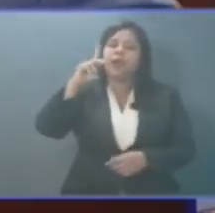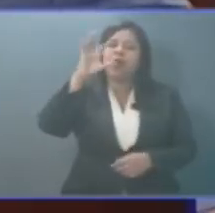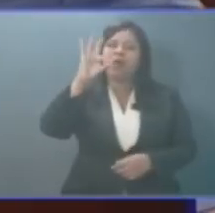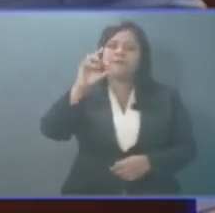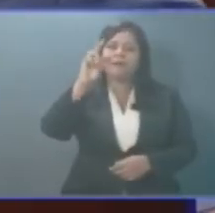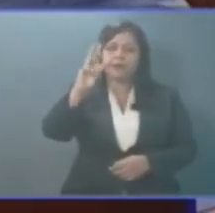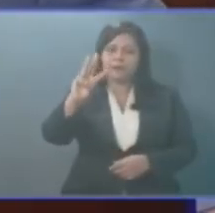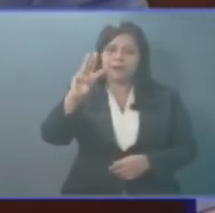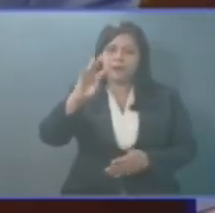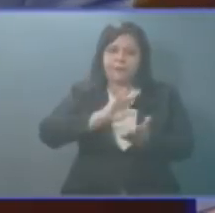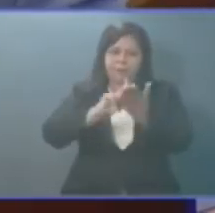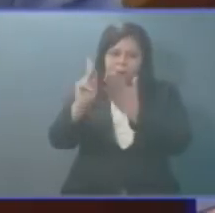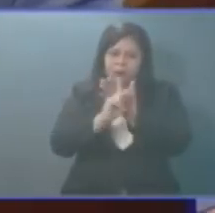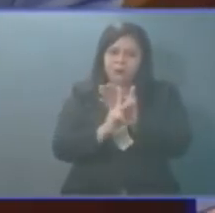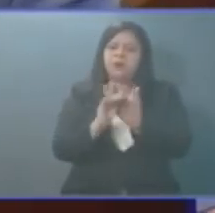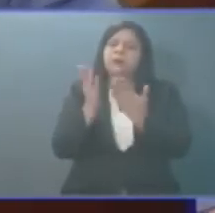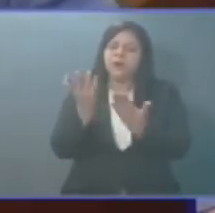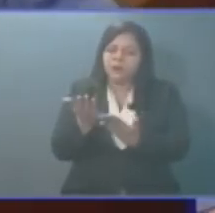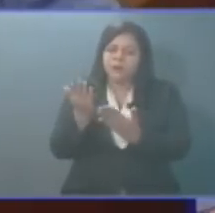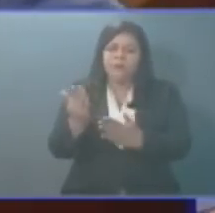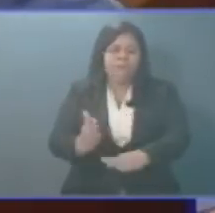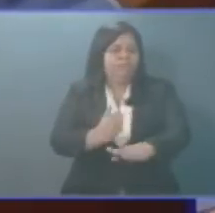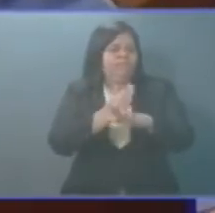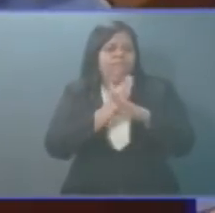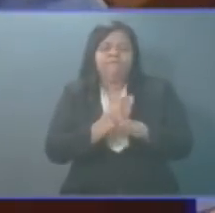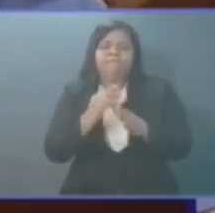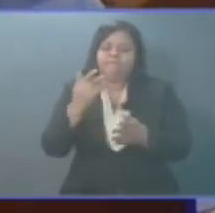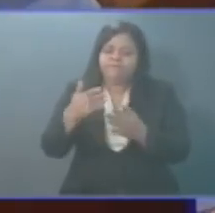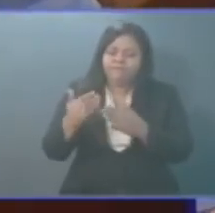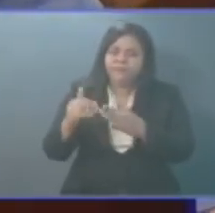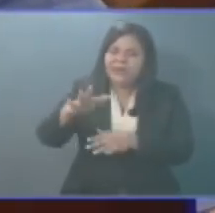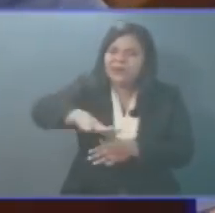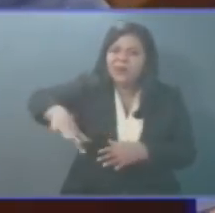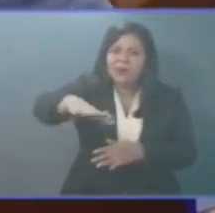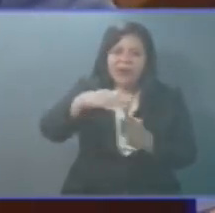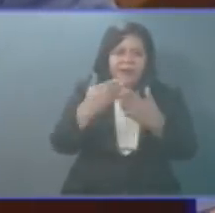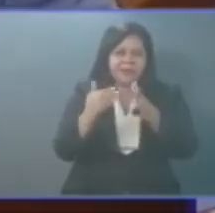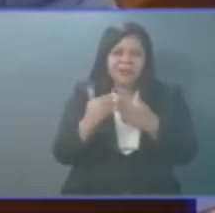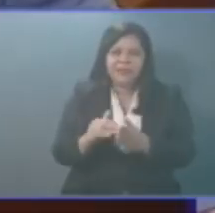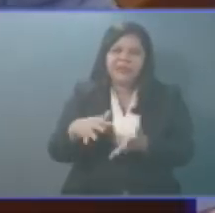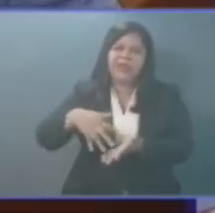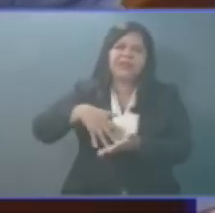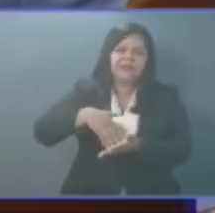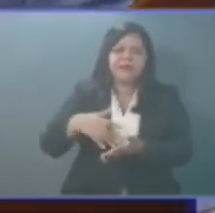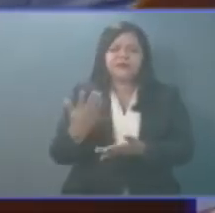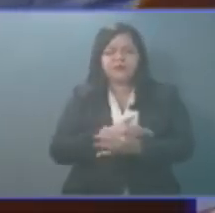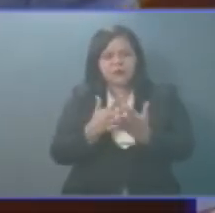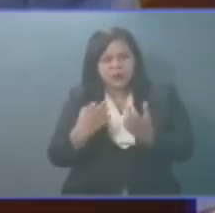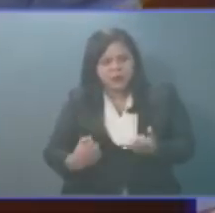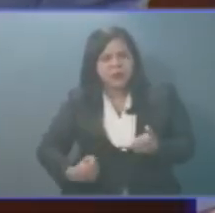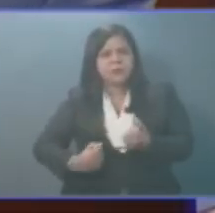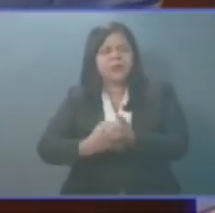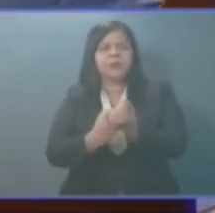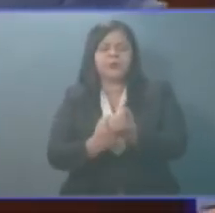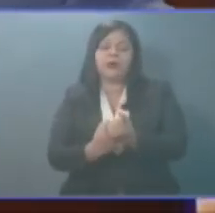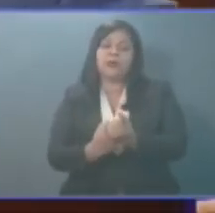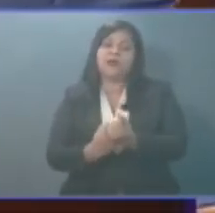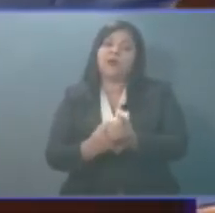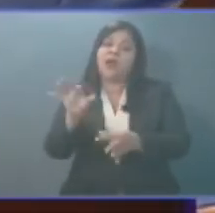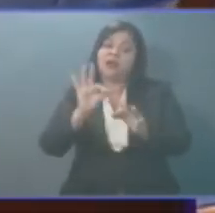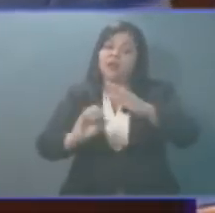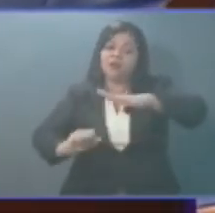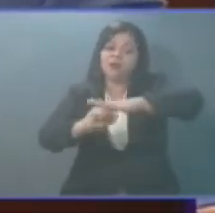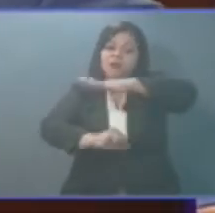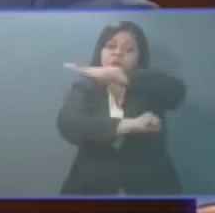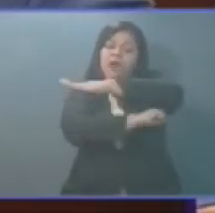KfW, para reducir la vulnerabilidad en diferentes partes de nuestro país. Se tuvieron que caer puentes,